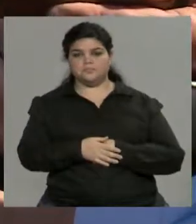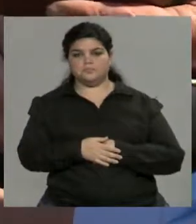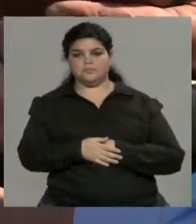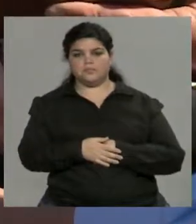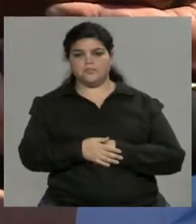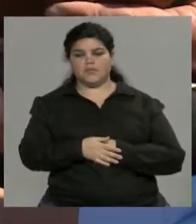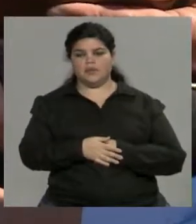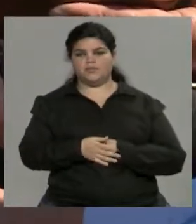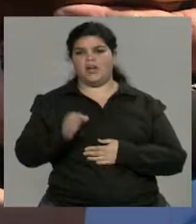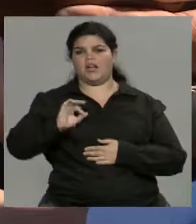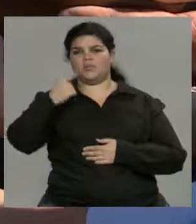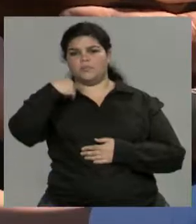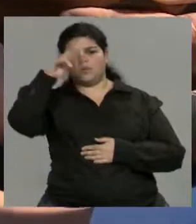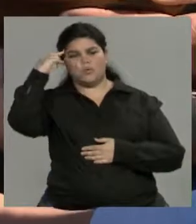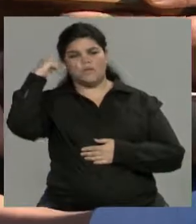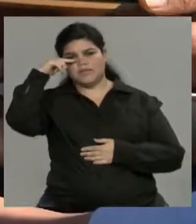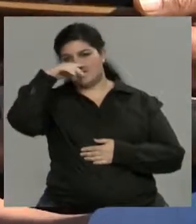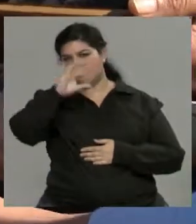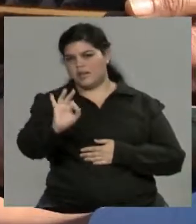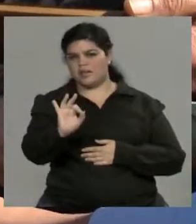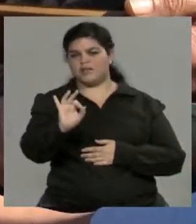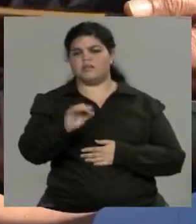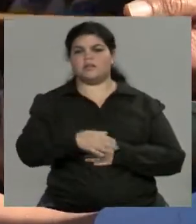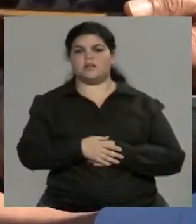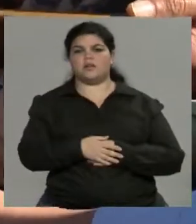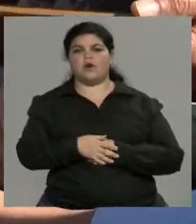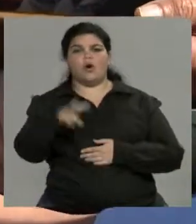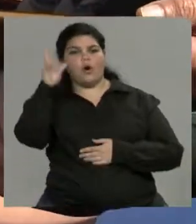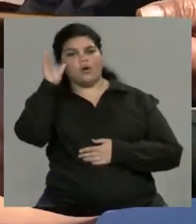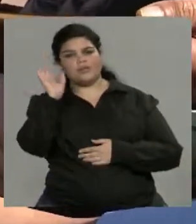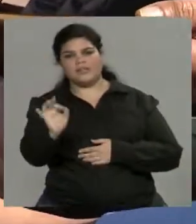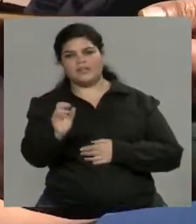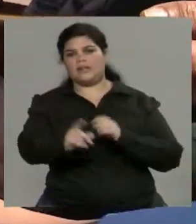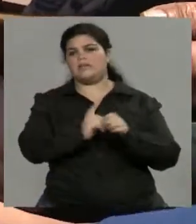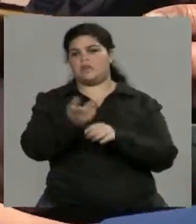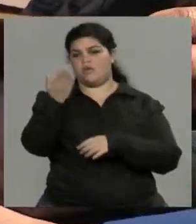en la década del 70 del siglo pasado, en la década del 80 del siglo pasado,